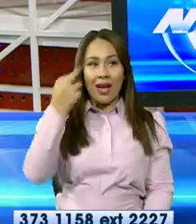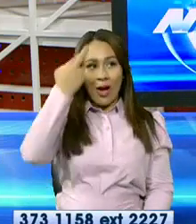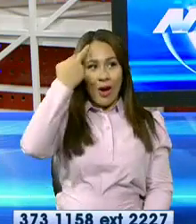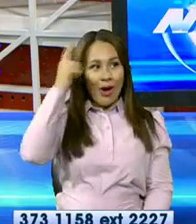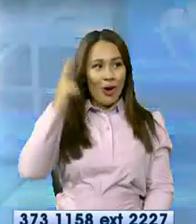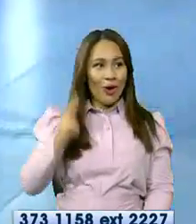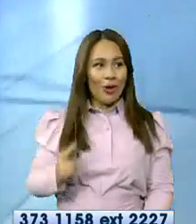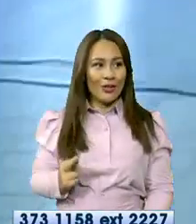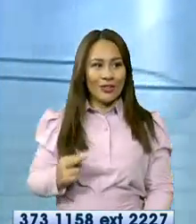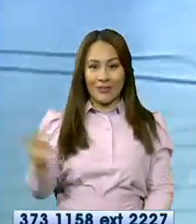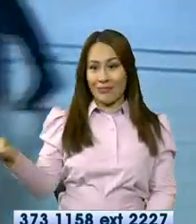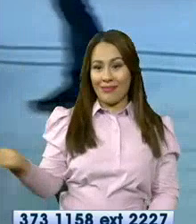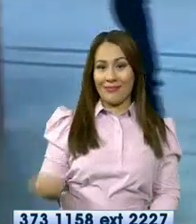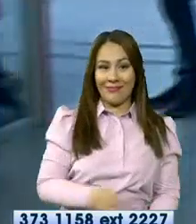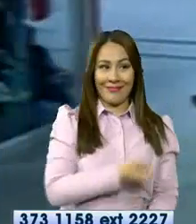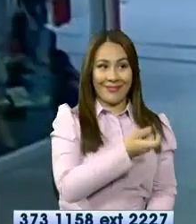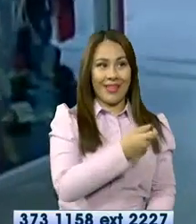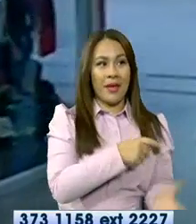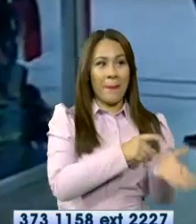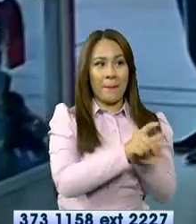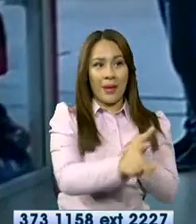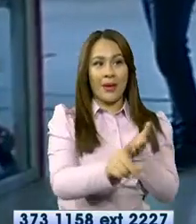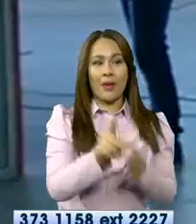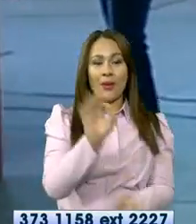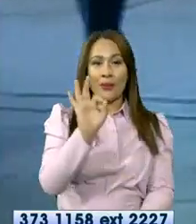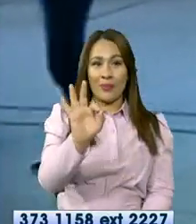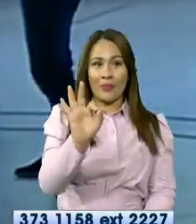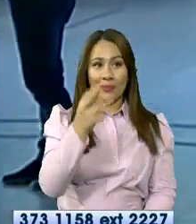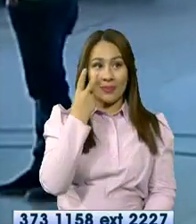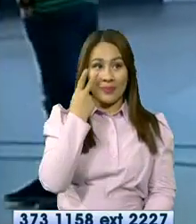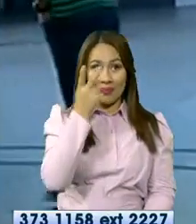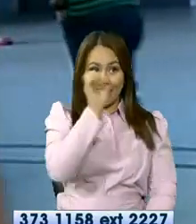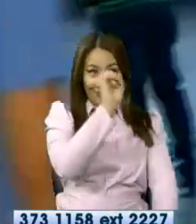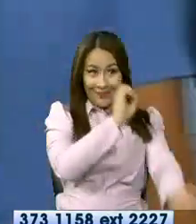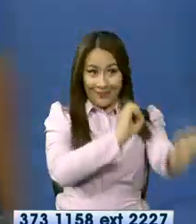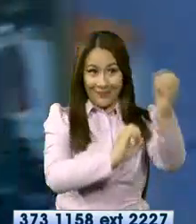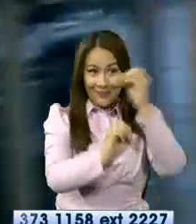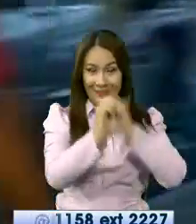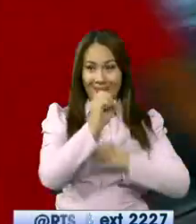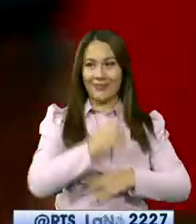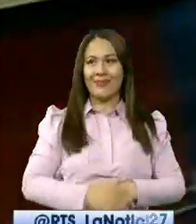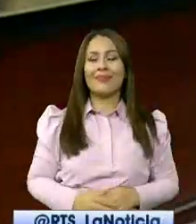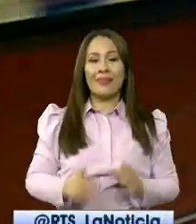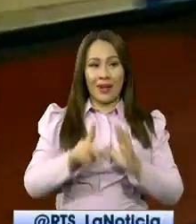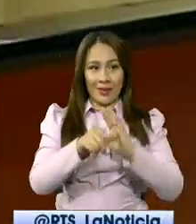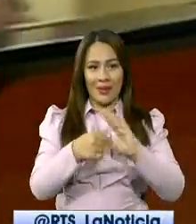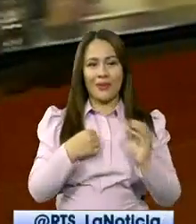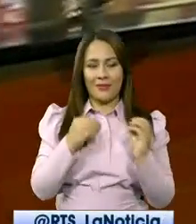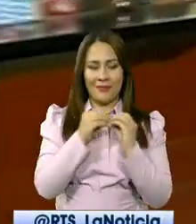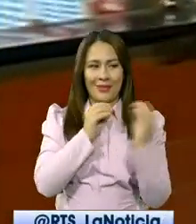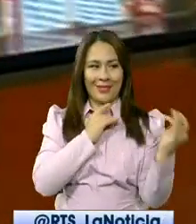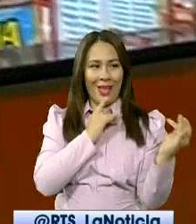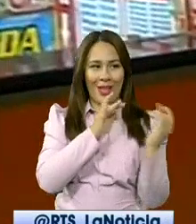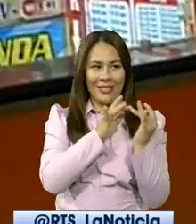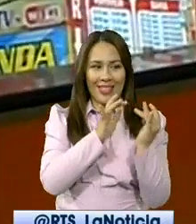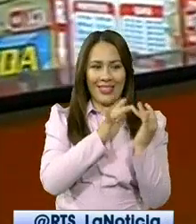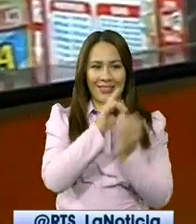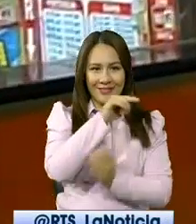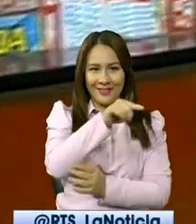a comer, la pero plata ella paga. Y yo pago, no se preocupe. Bueno, bueno, vamos más adelante, en todo caso, volveremos a enlazarnos con Jorge. Hasta